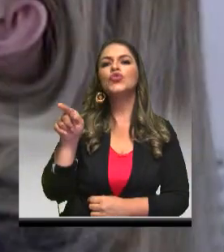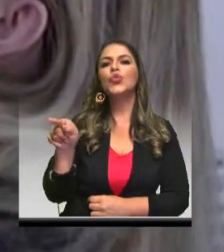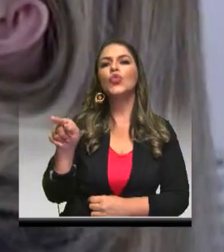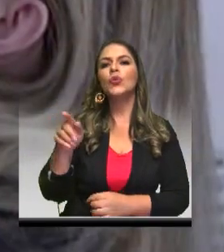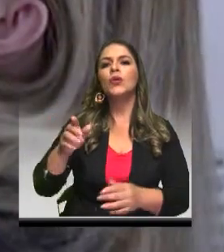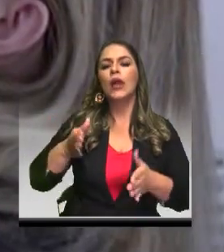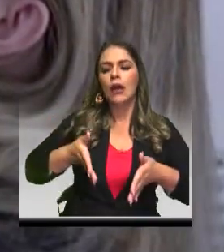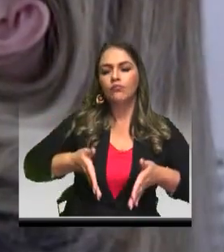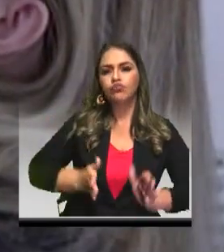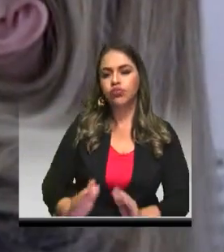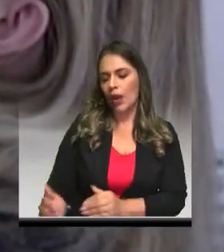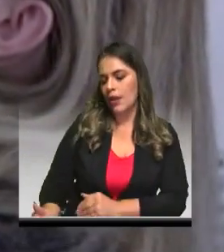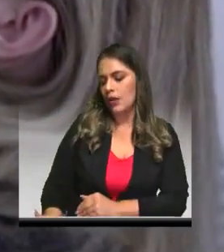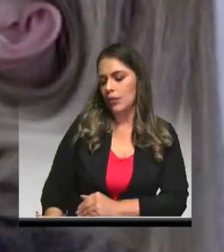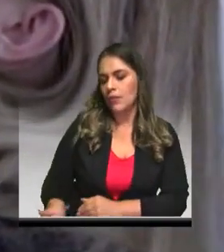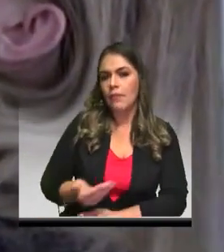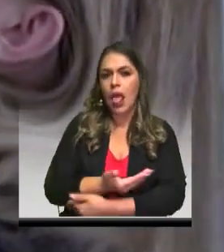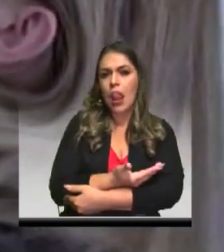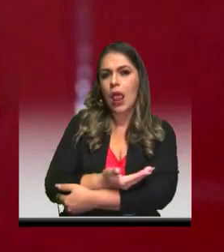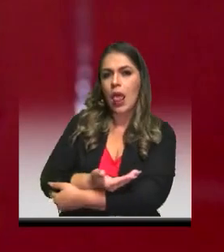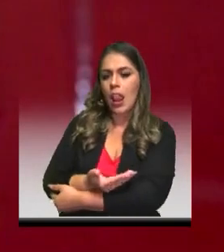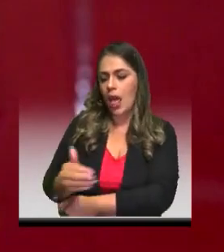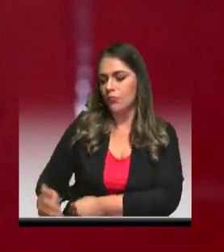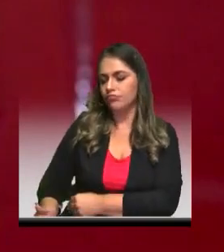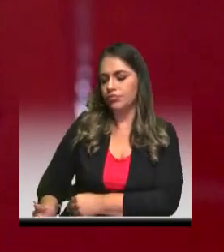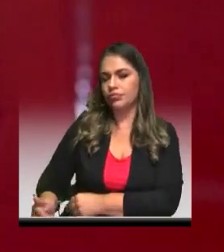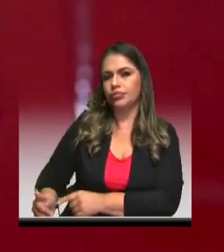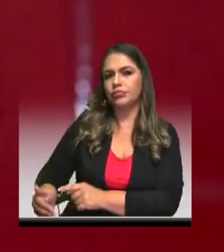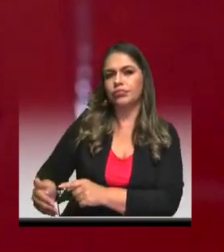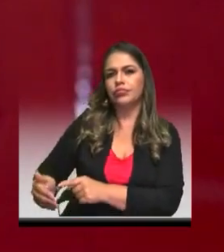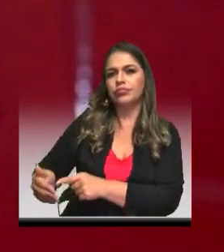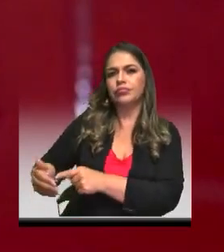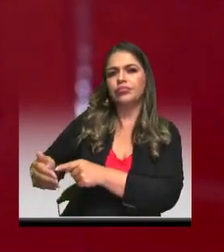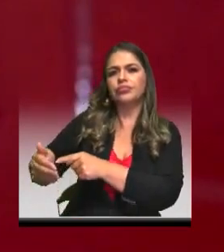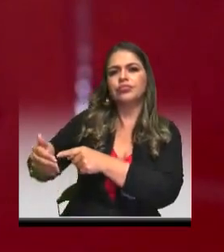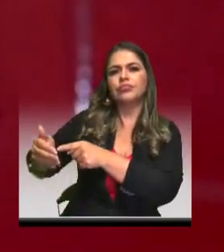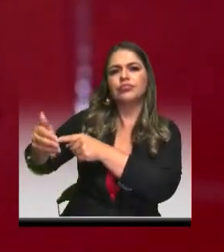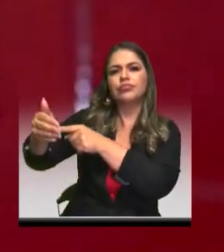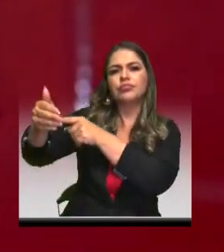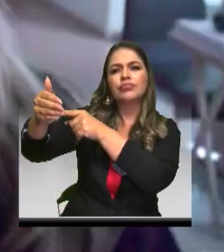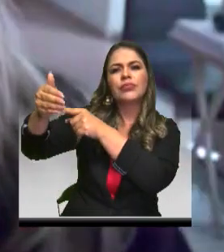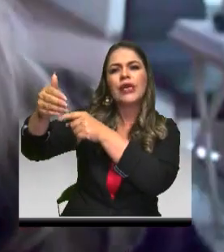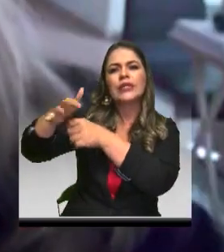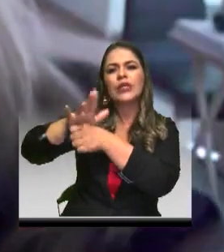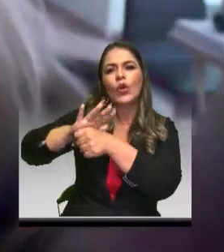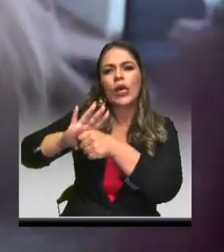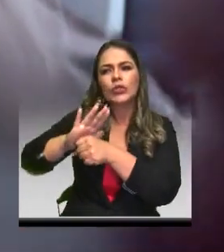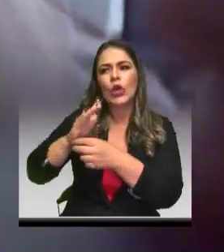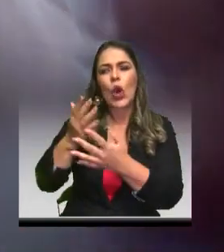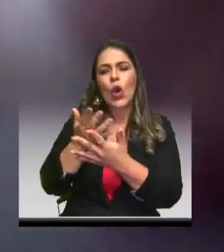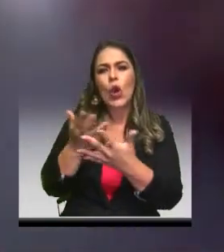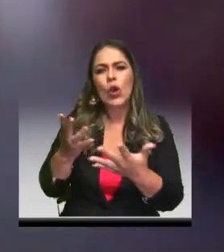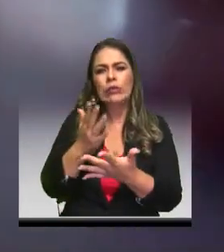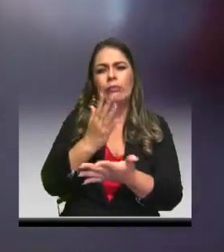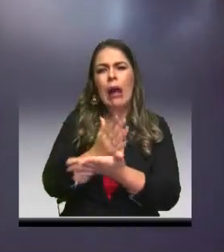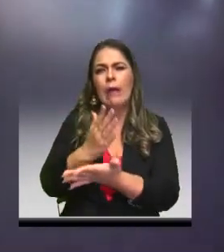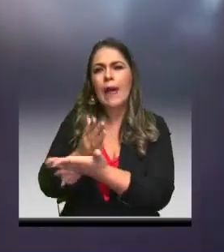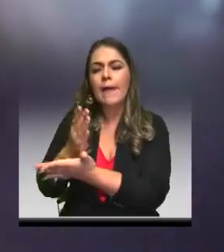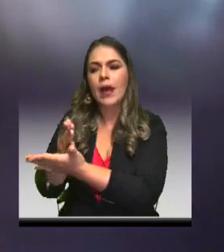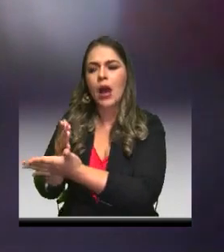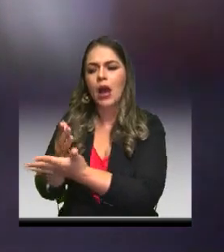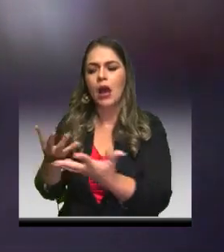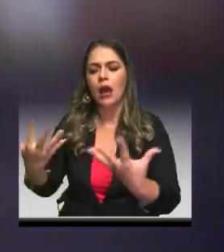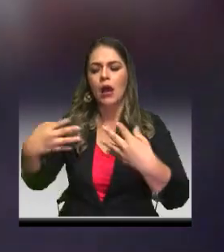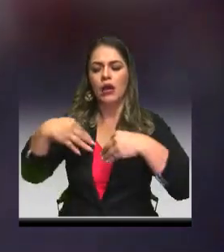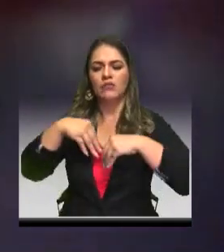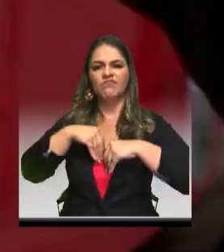criminal para que puedan comprender los factores que se mezclaron y el cómo estos se mezclaron para